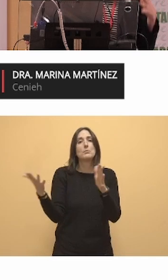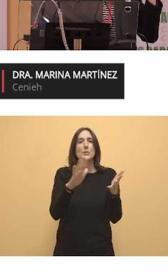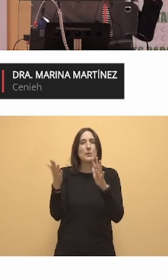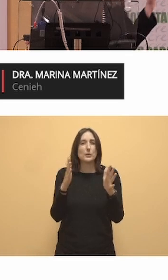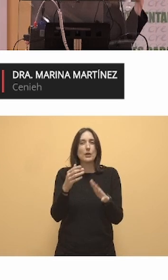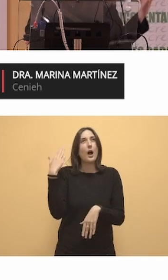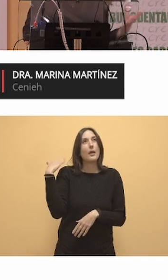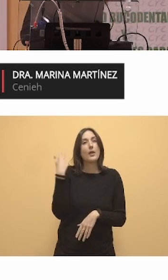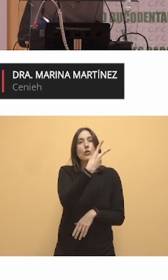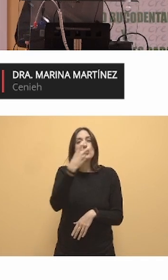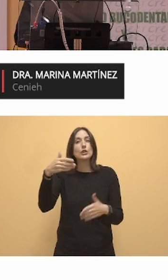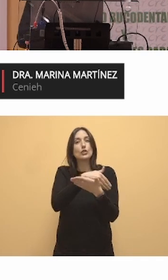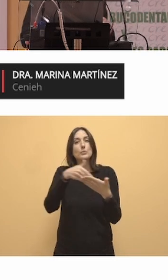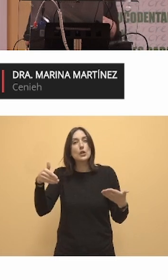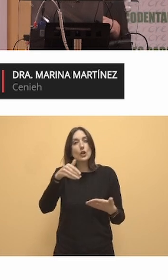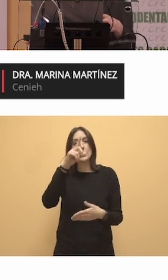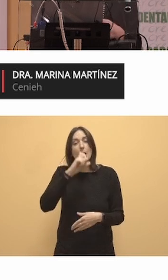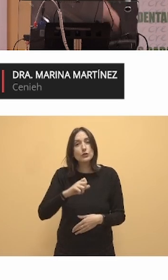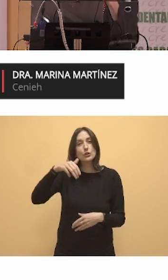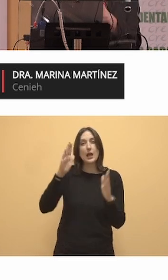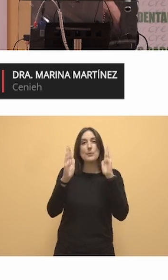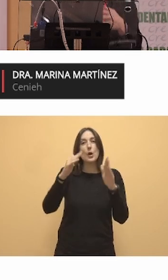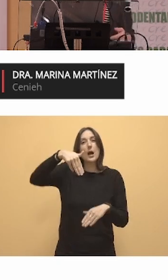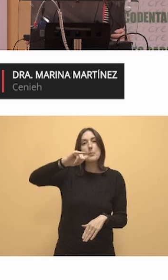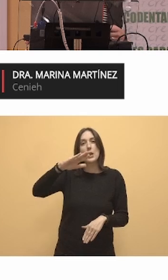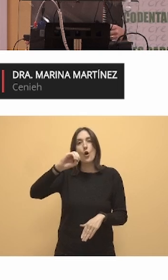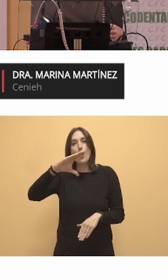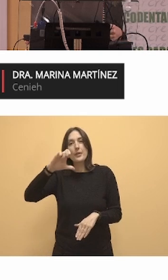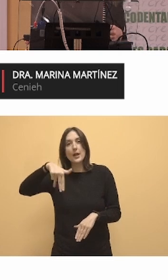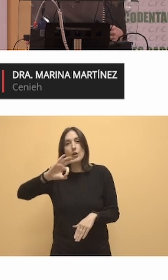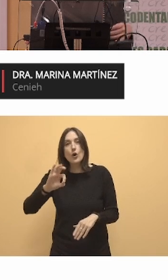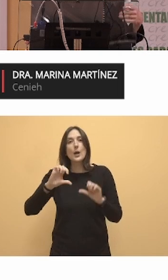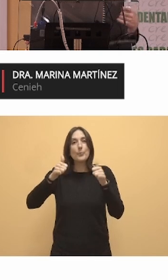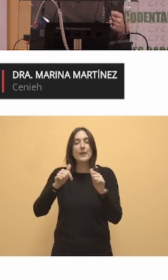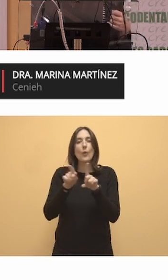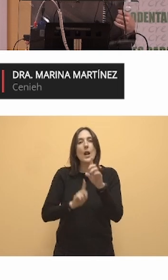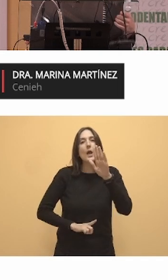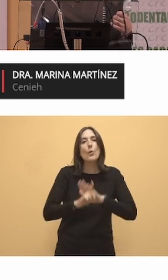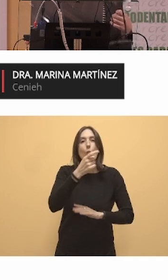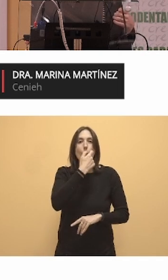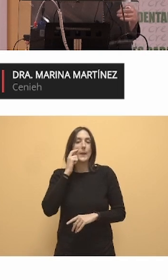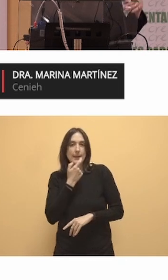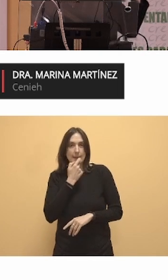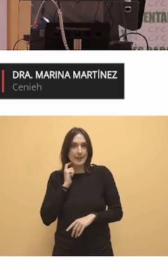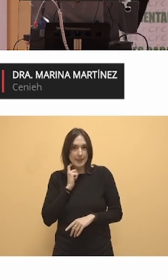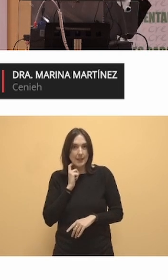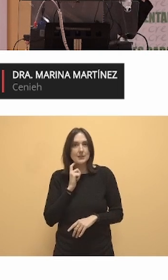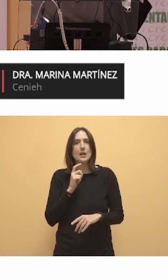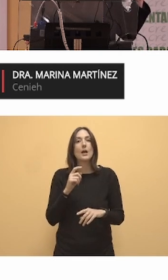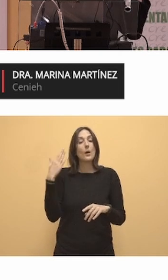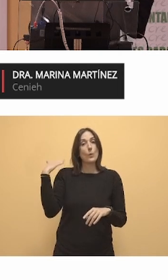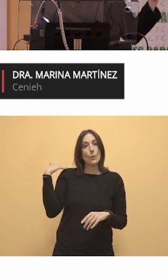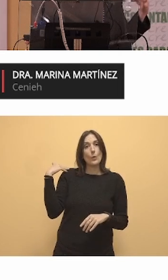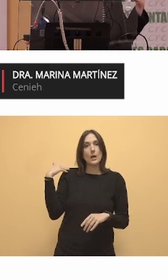Mioceno, hace unos 200 millones de años, cuando comienza esa evolución en los dientes, en donde de la